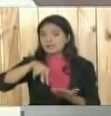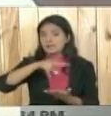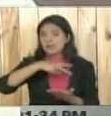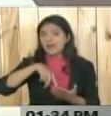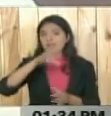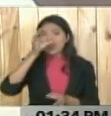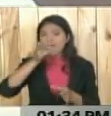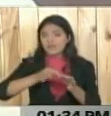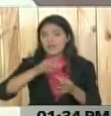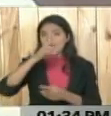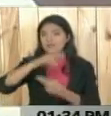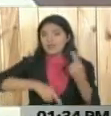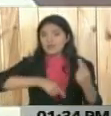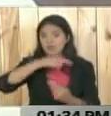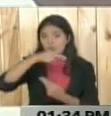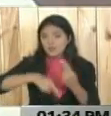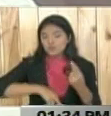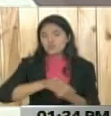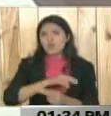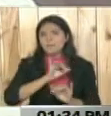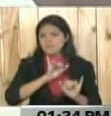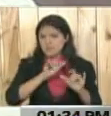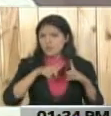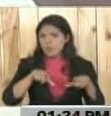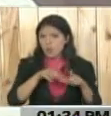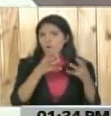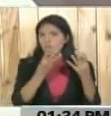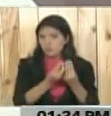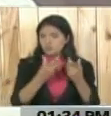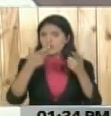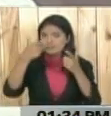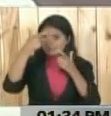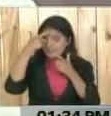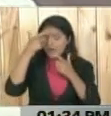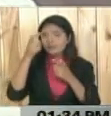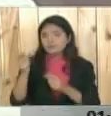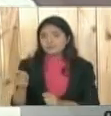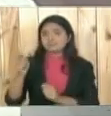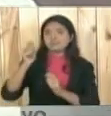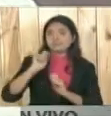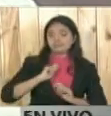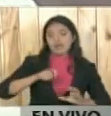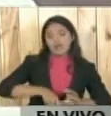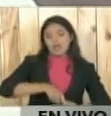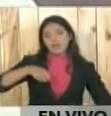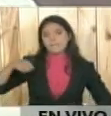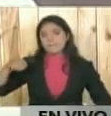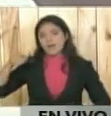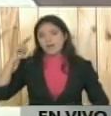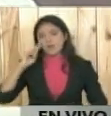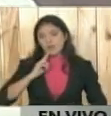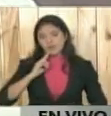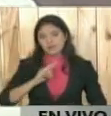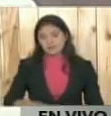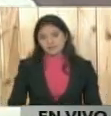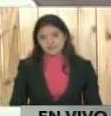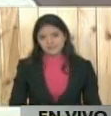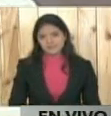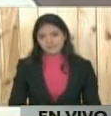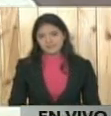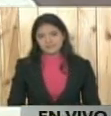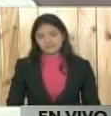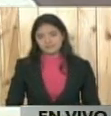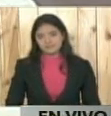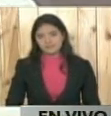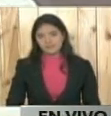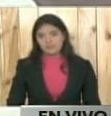la Fe de la Revolución, ahí con el comandante Chávez recibiendo la espada de Bolívar ahí. Y ahí